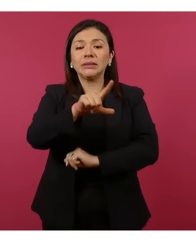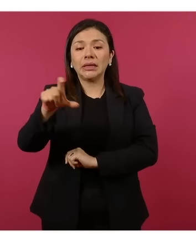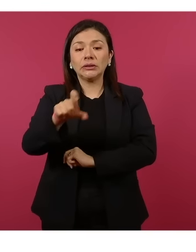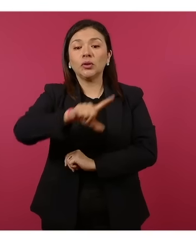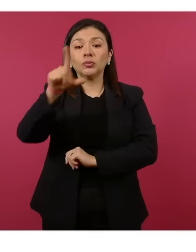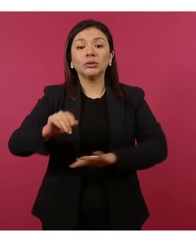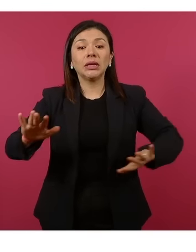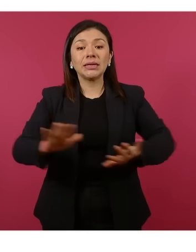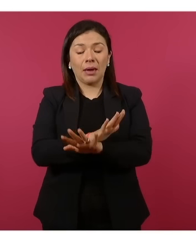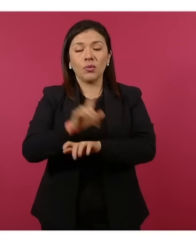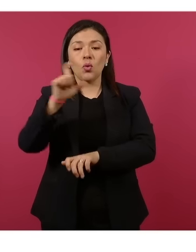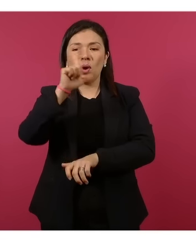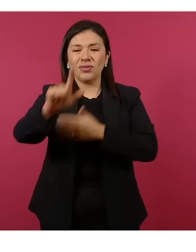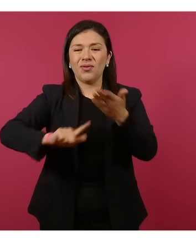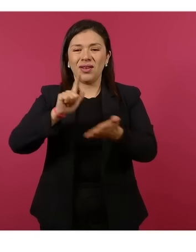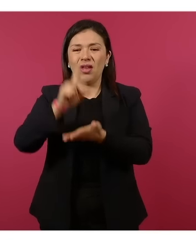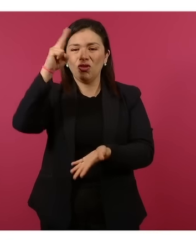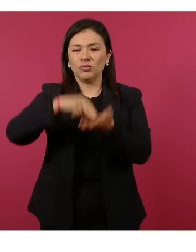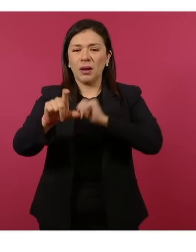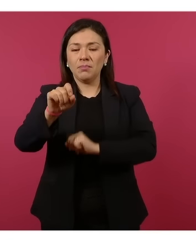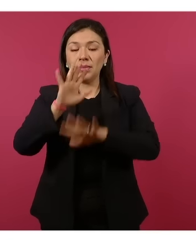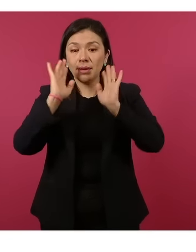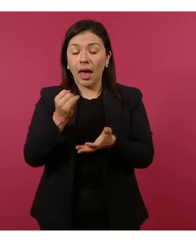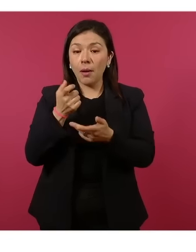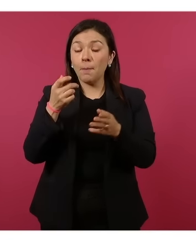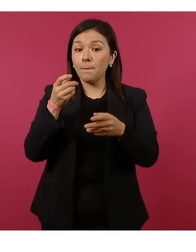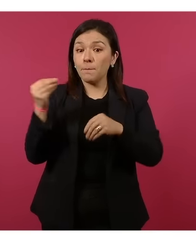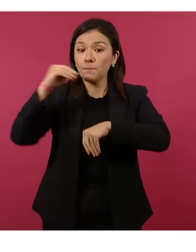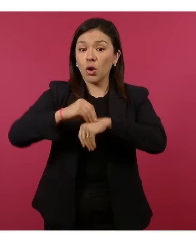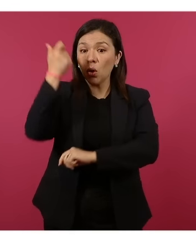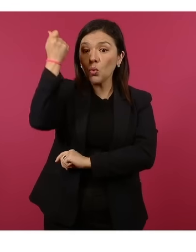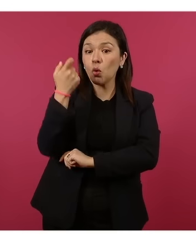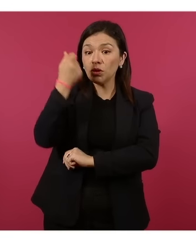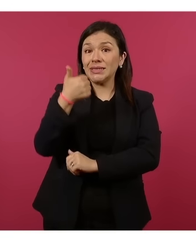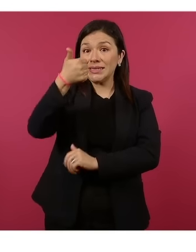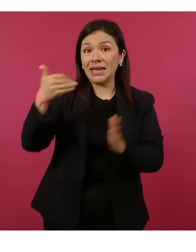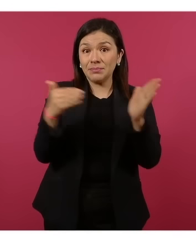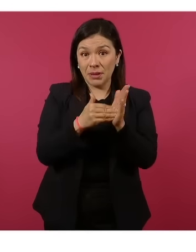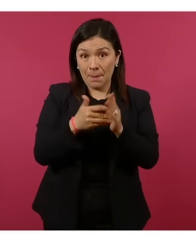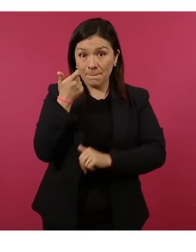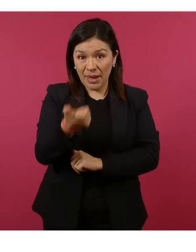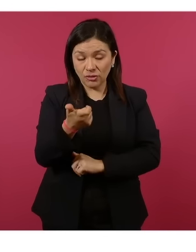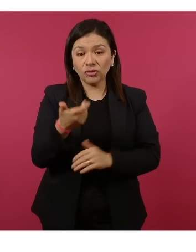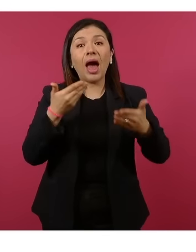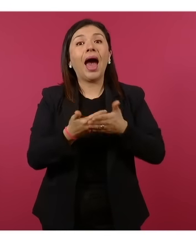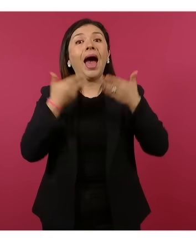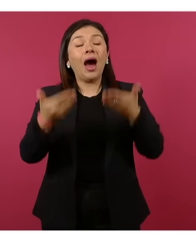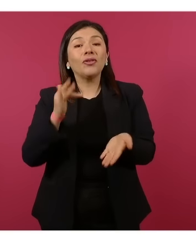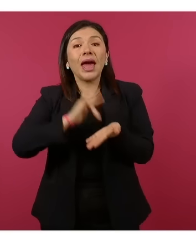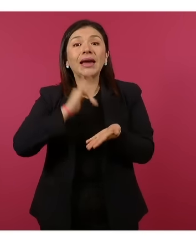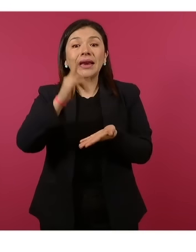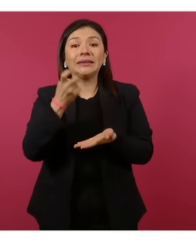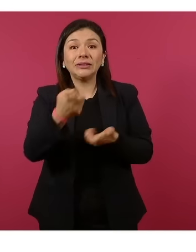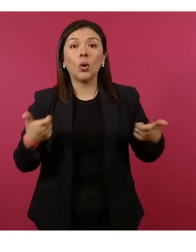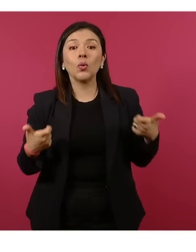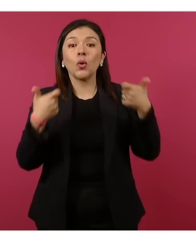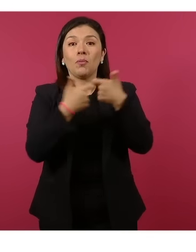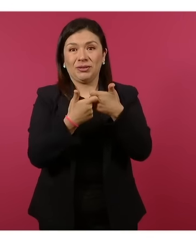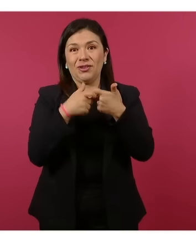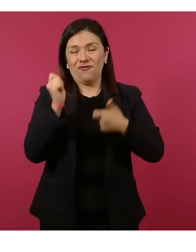reforma de 2020 ya se jubilaría con 6,000. Hoy, gracias al Fondo de Pensiones para